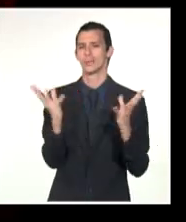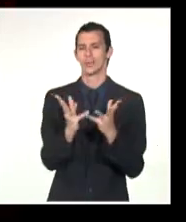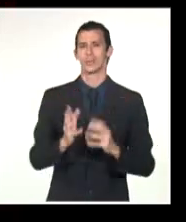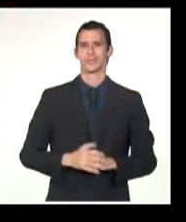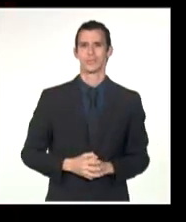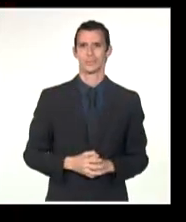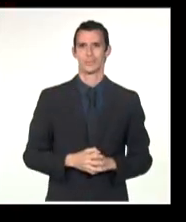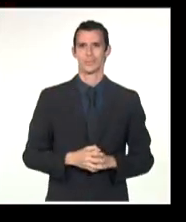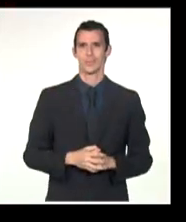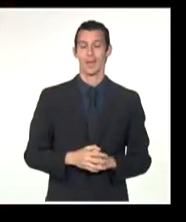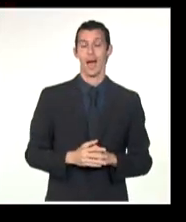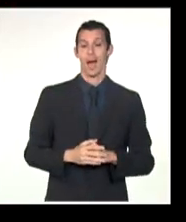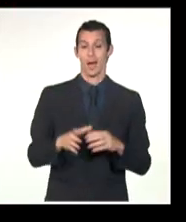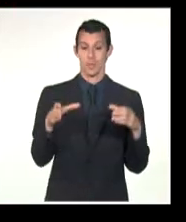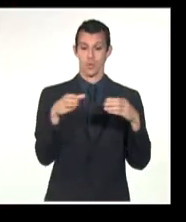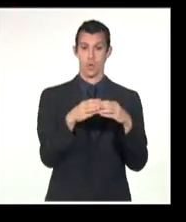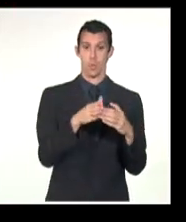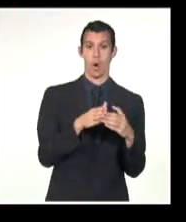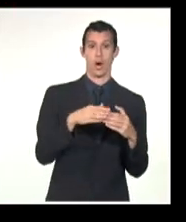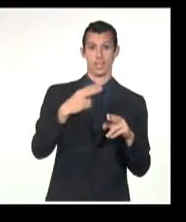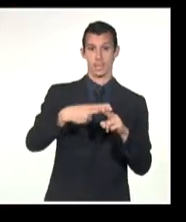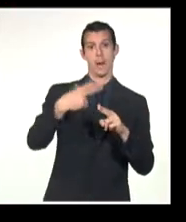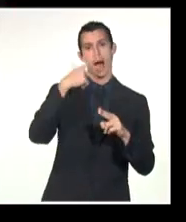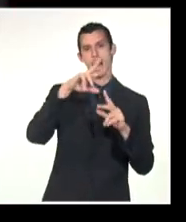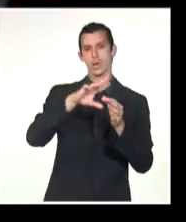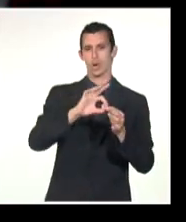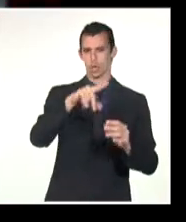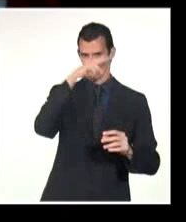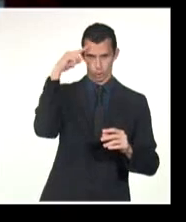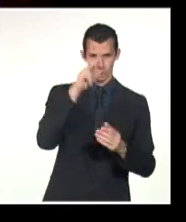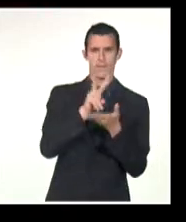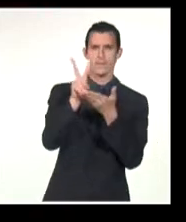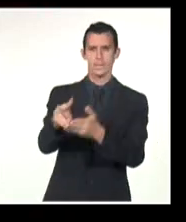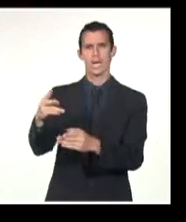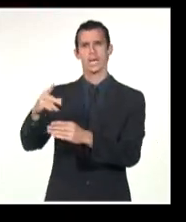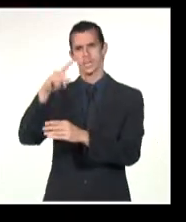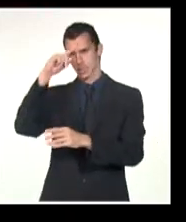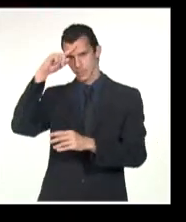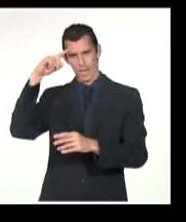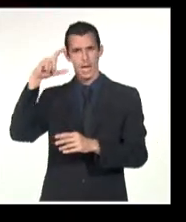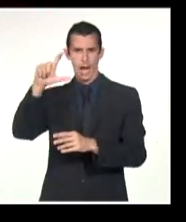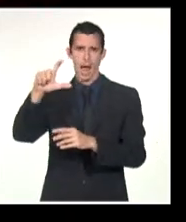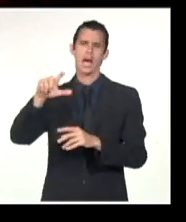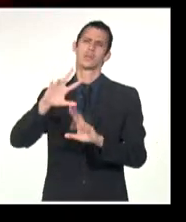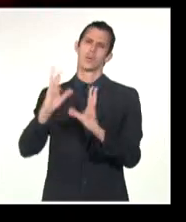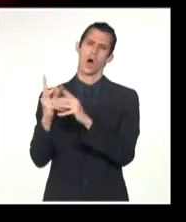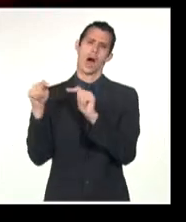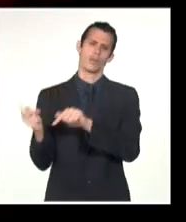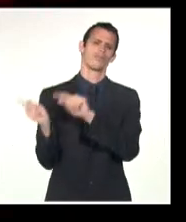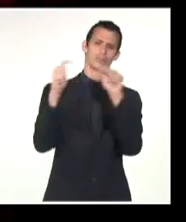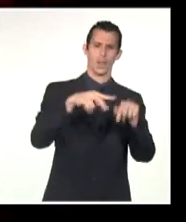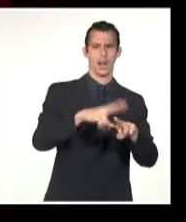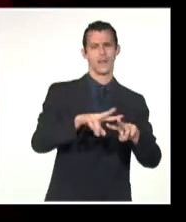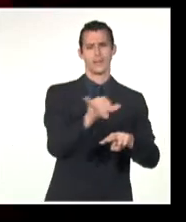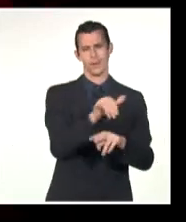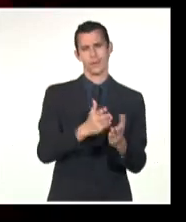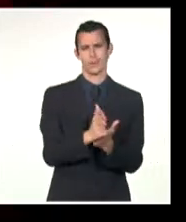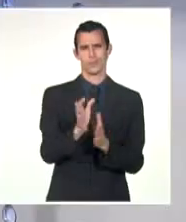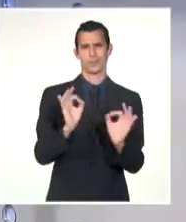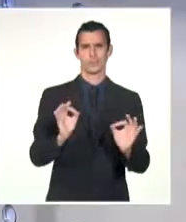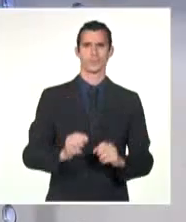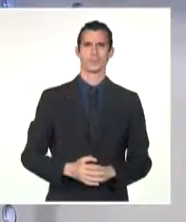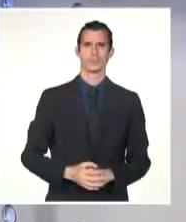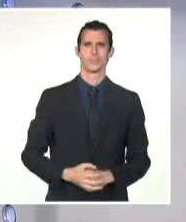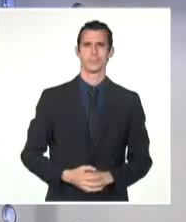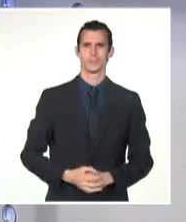en Santa Clara y que cuenta con la dirección general de Doris Méndez. Hilda Cárdenas y Raúl Nogués, Sistema Informativo de la Televisión